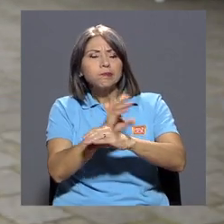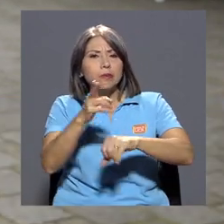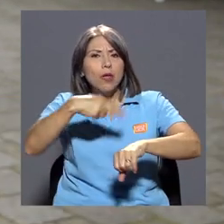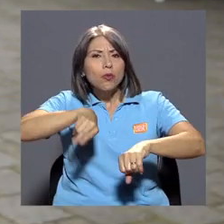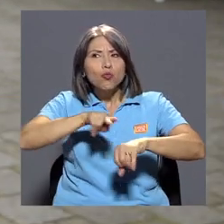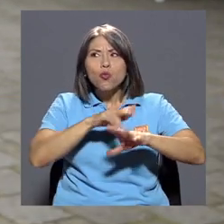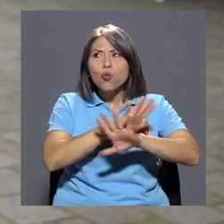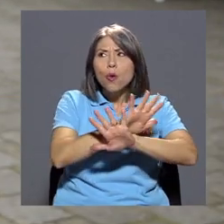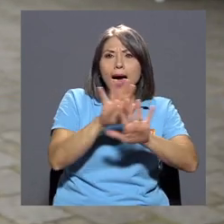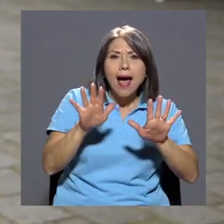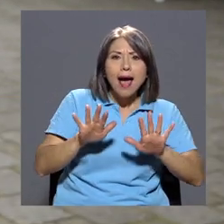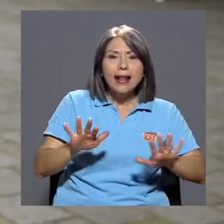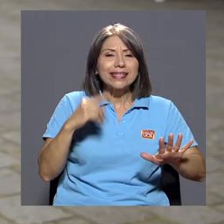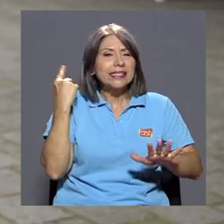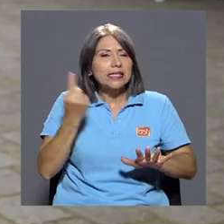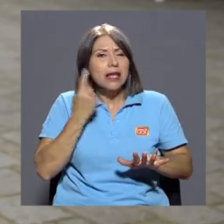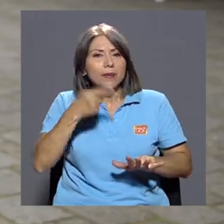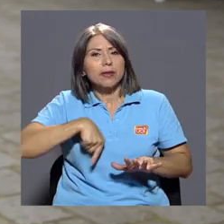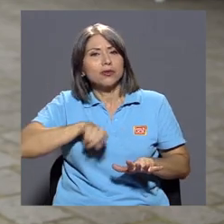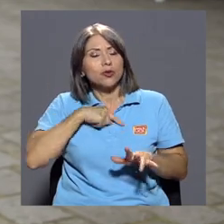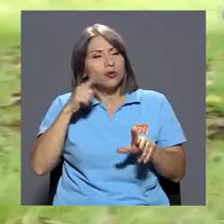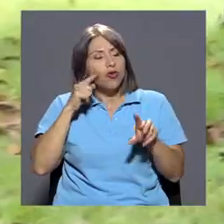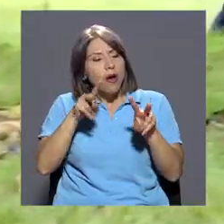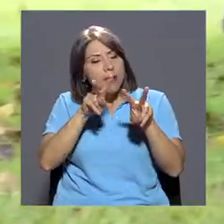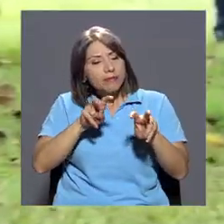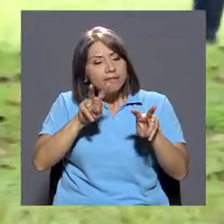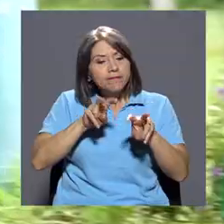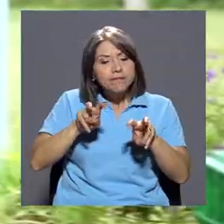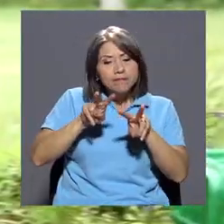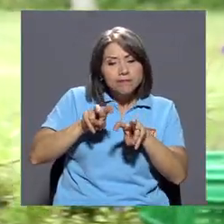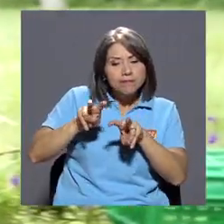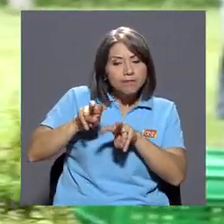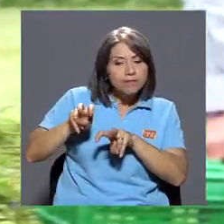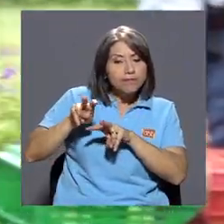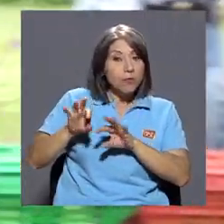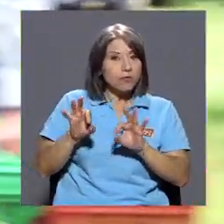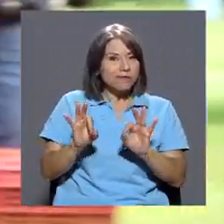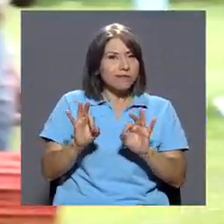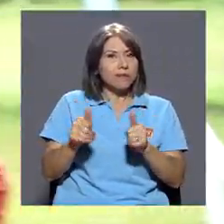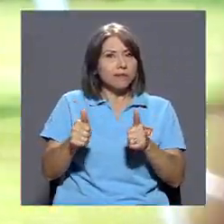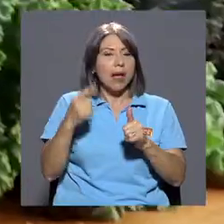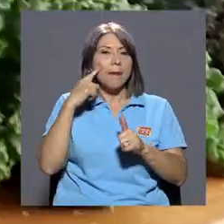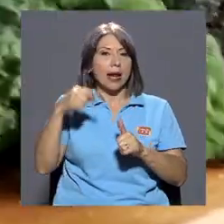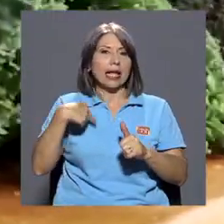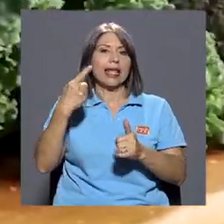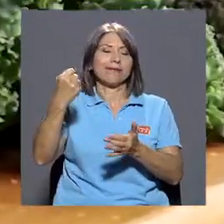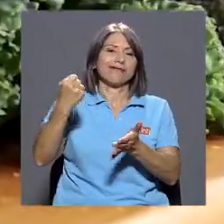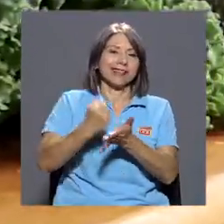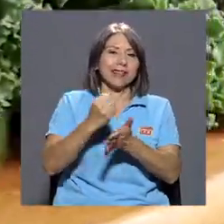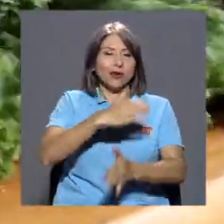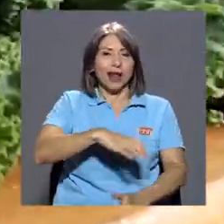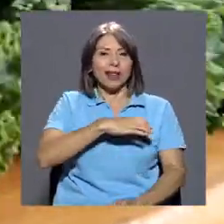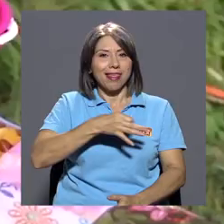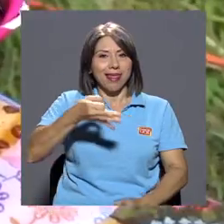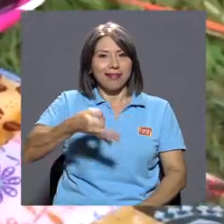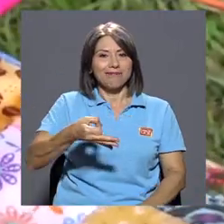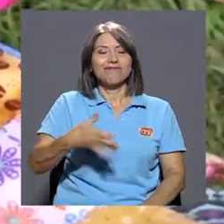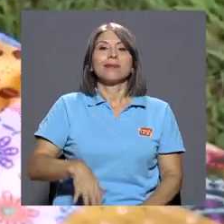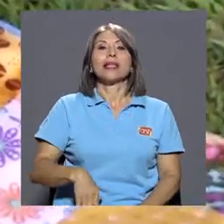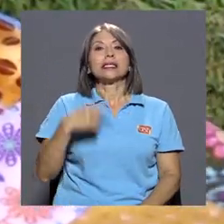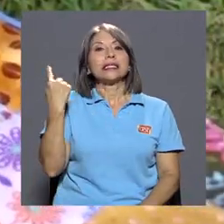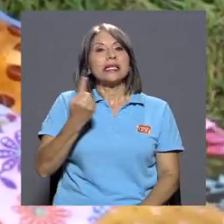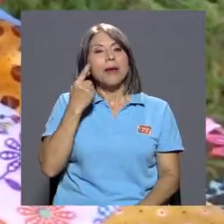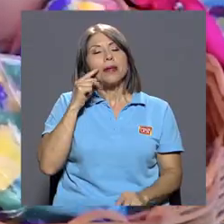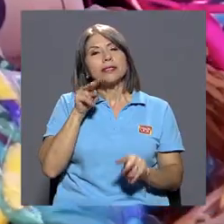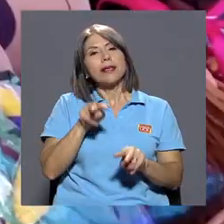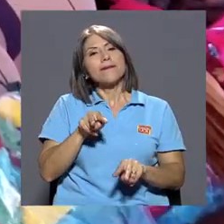un proceso de revisión para que nuestra feria tenga ese sello de calidad. Siempre se